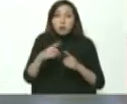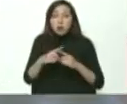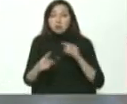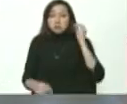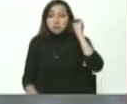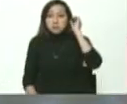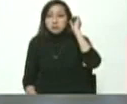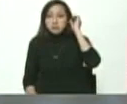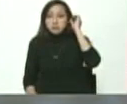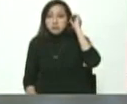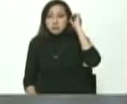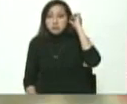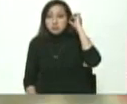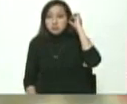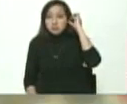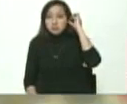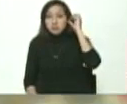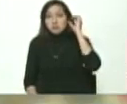Tenemos